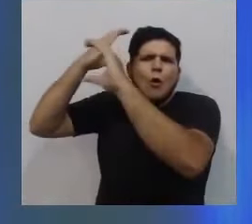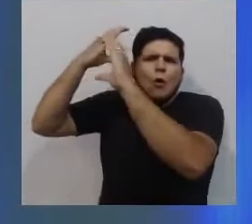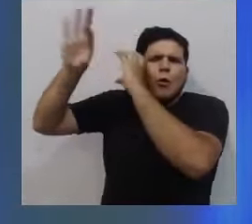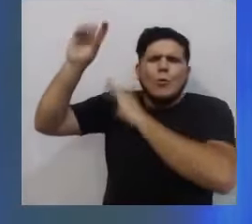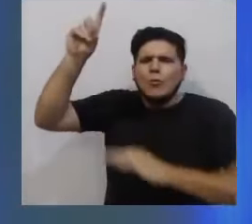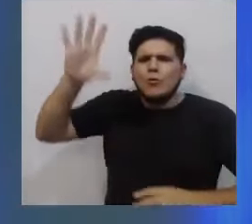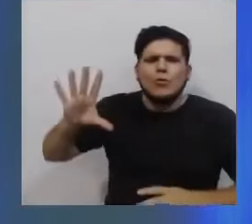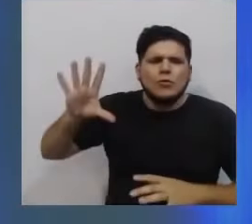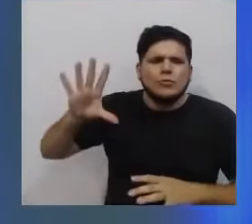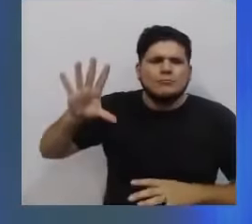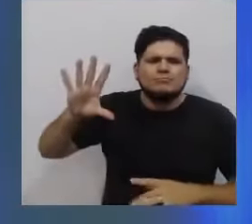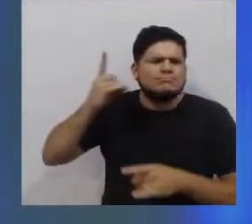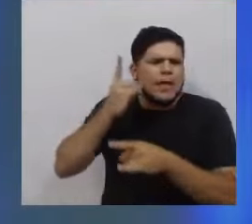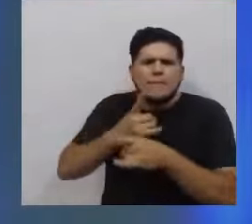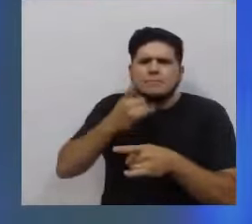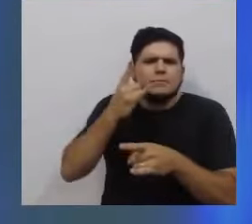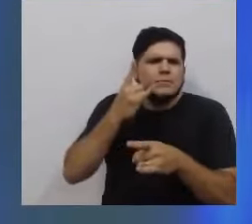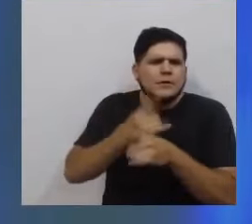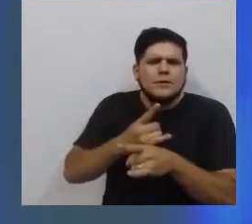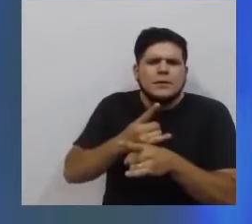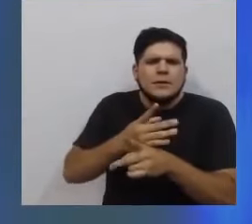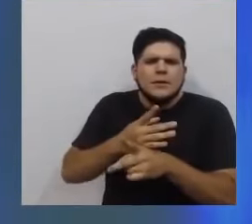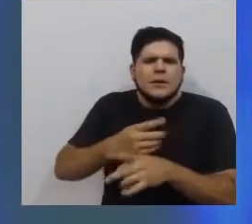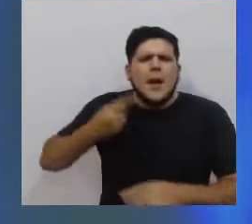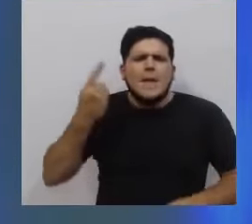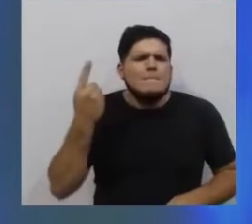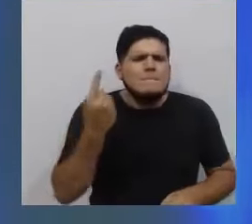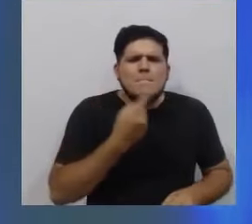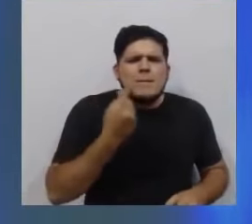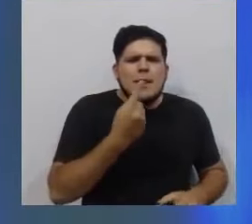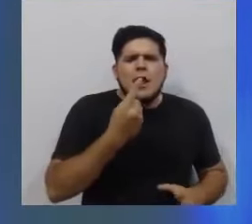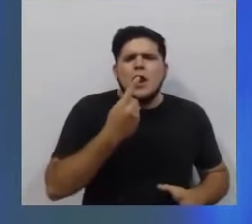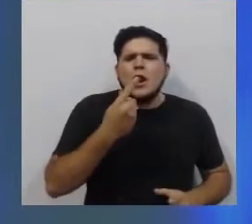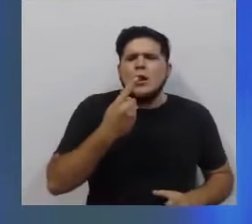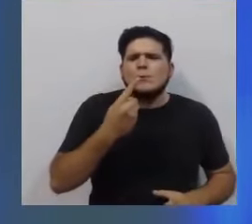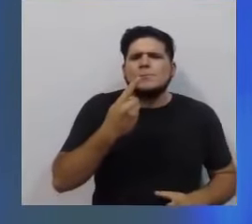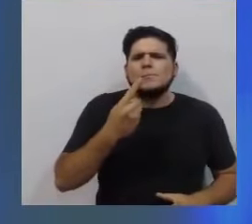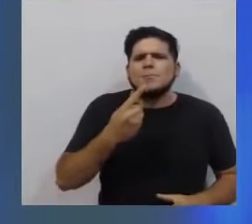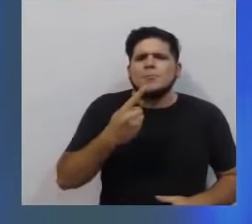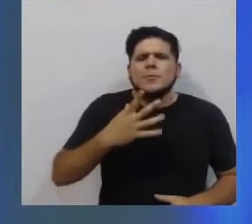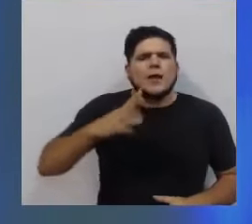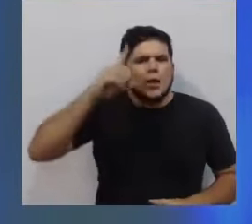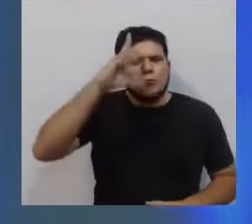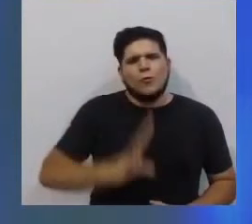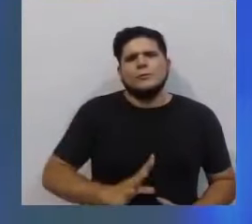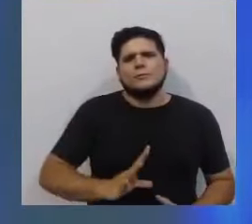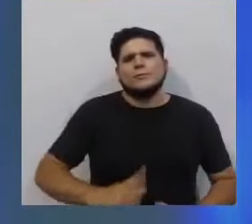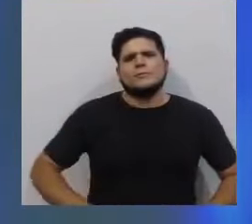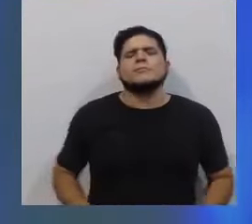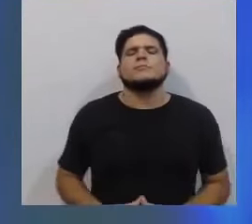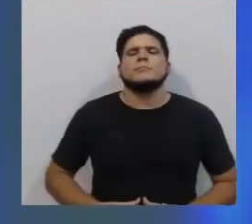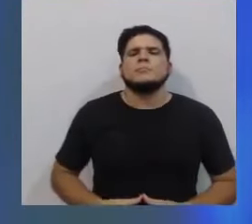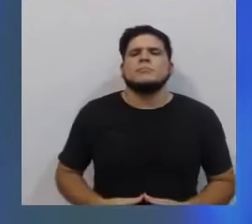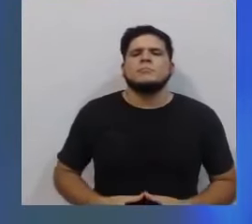estadios siempre en primer lugar es para dios diga esta semana la